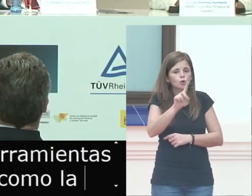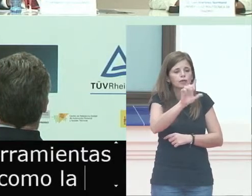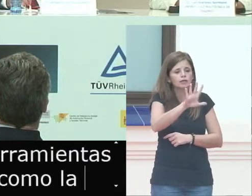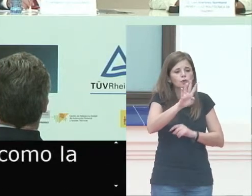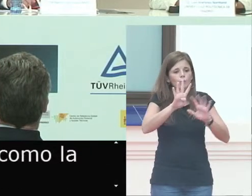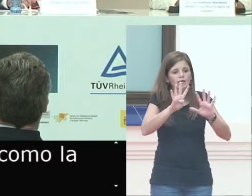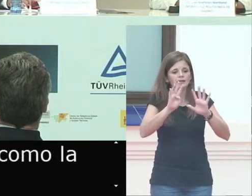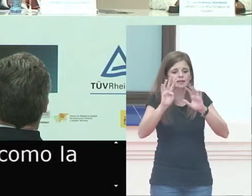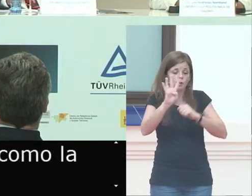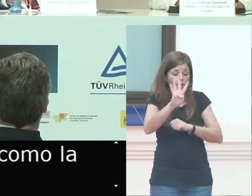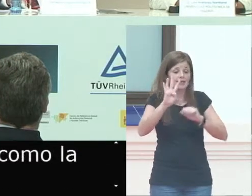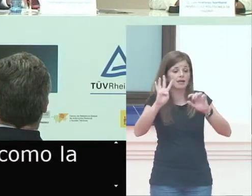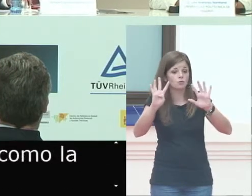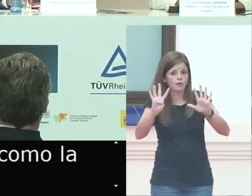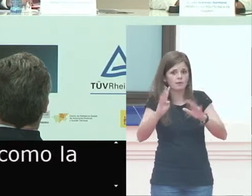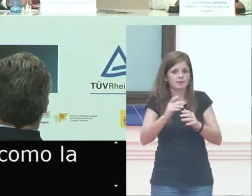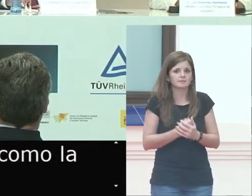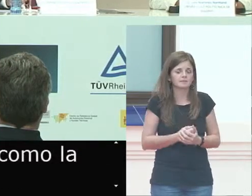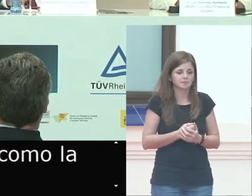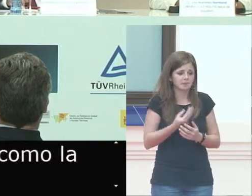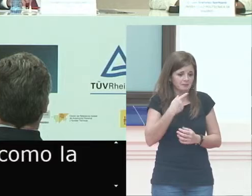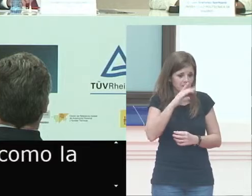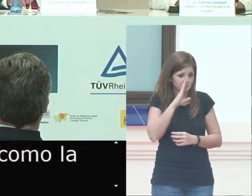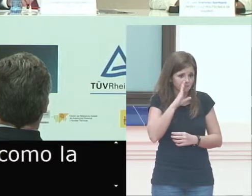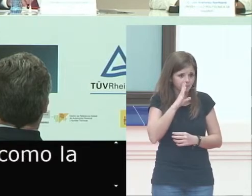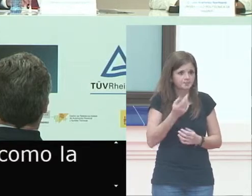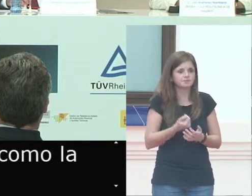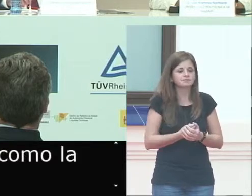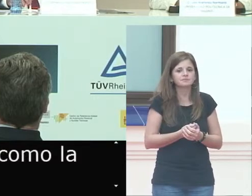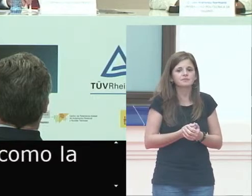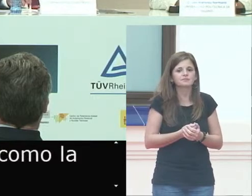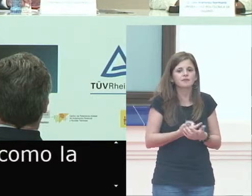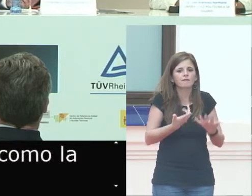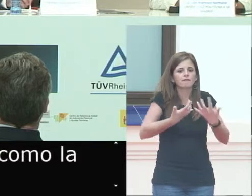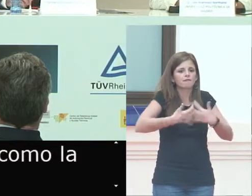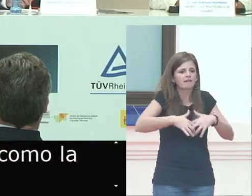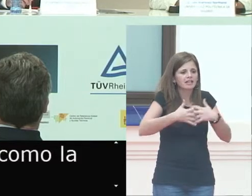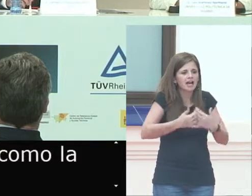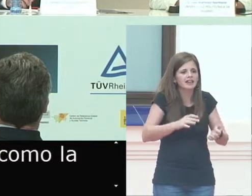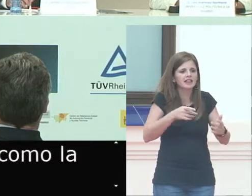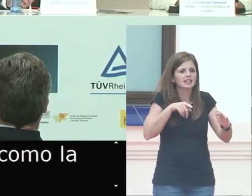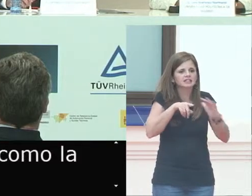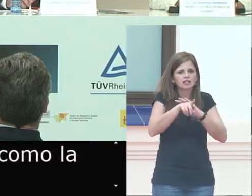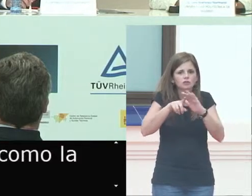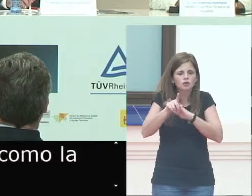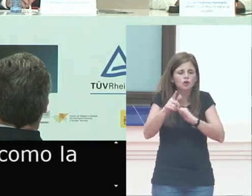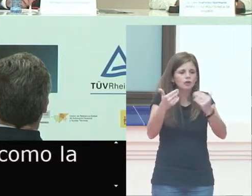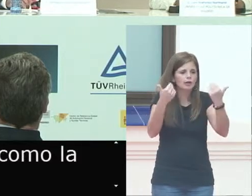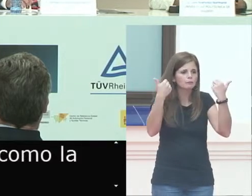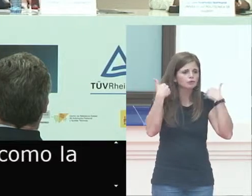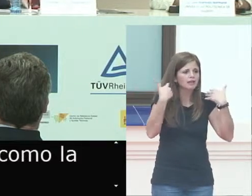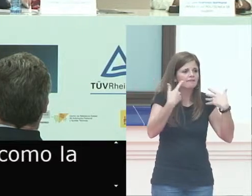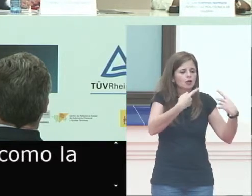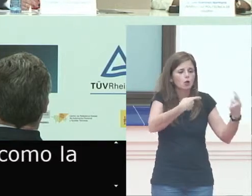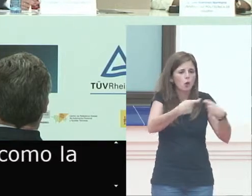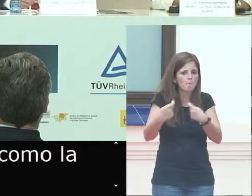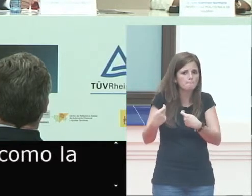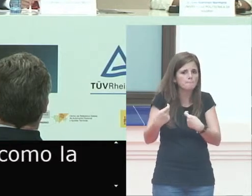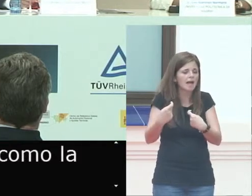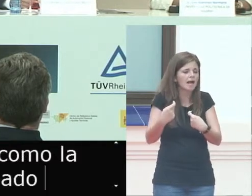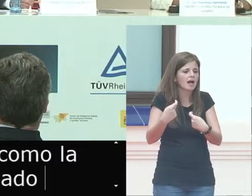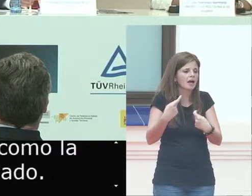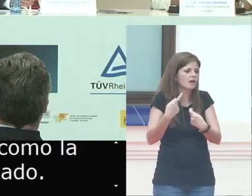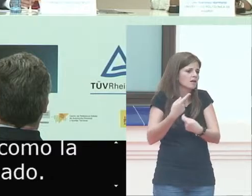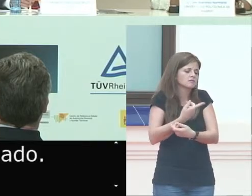he anunciado inicialmente. Desarrolladores, fabricantes, responsables de compras, entre otros,